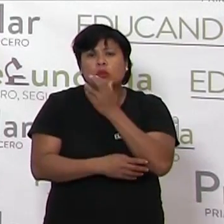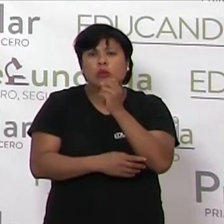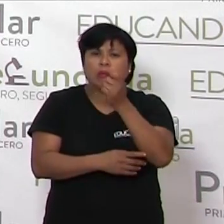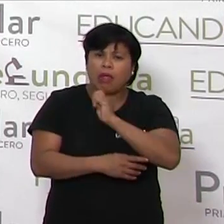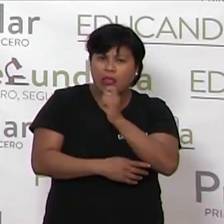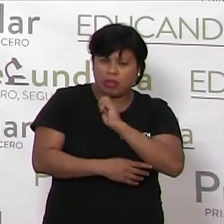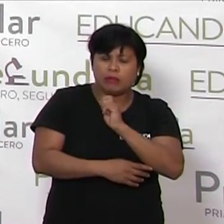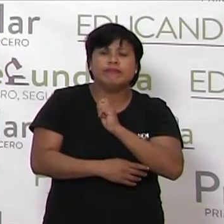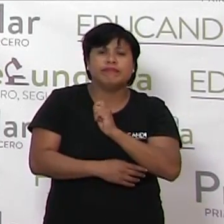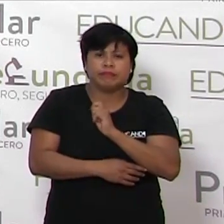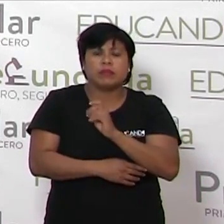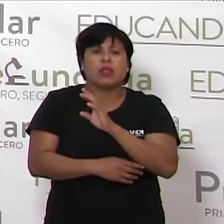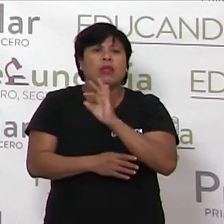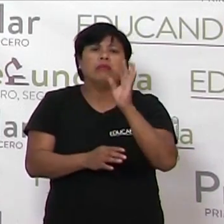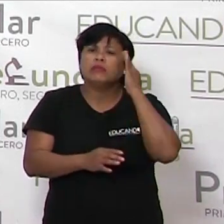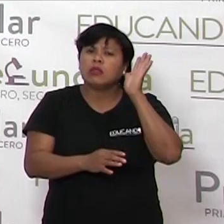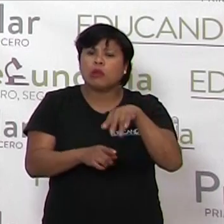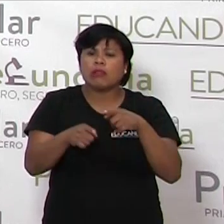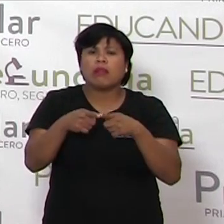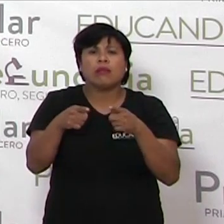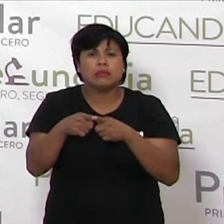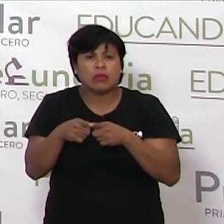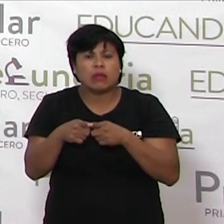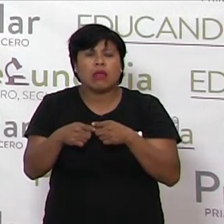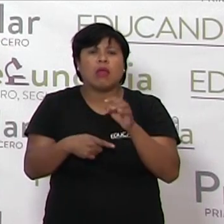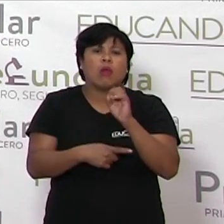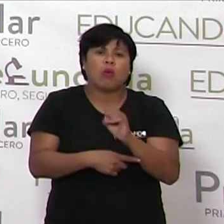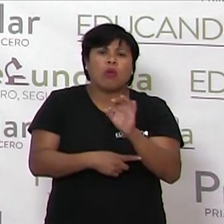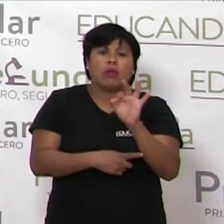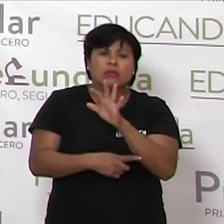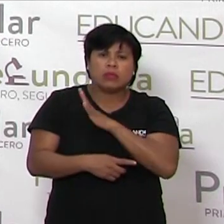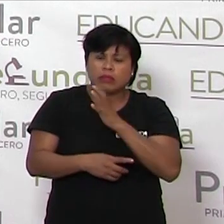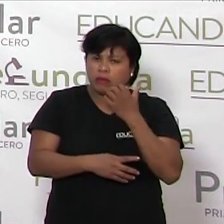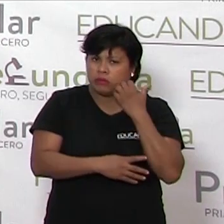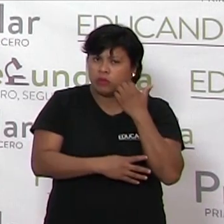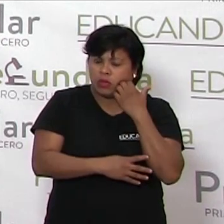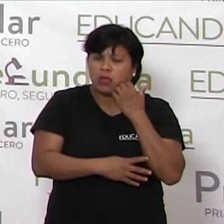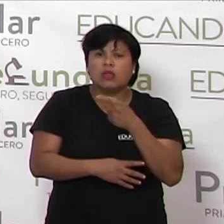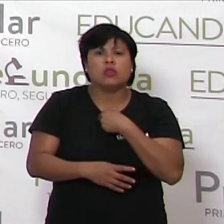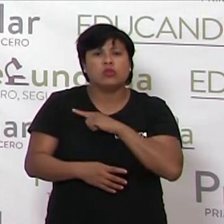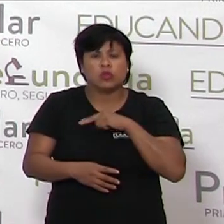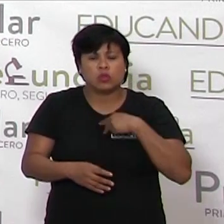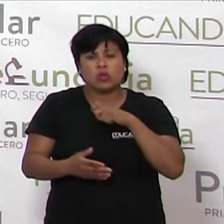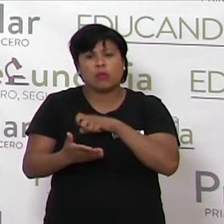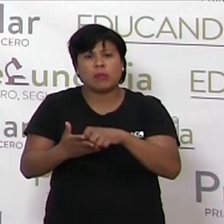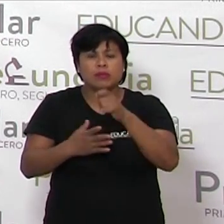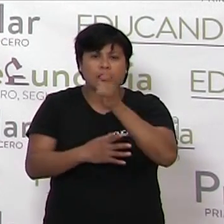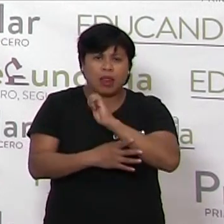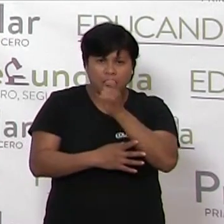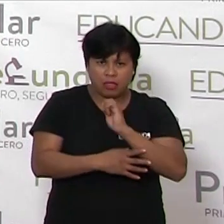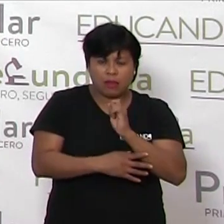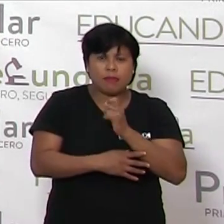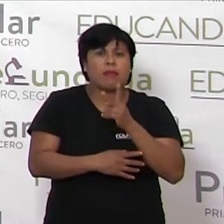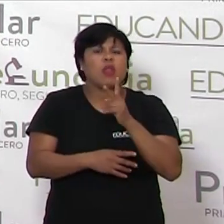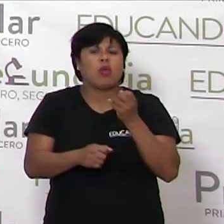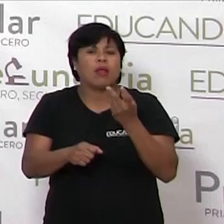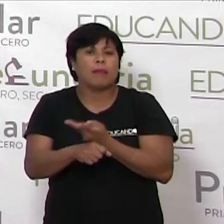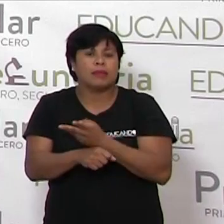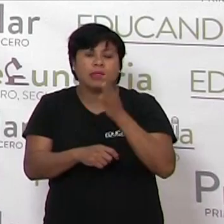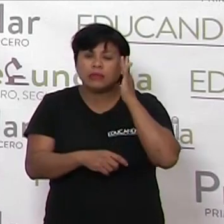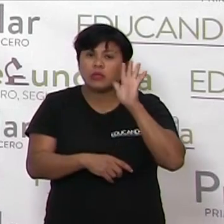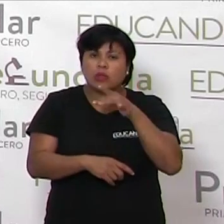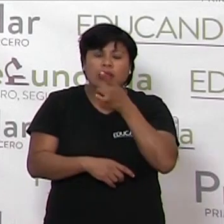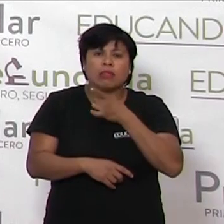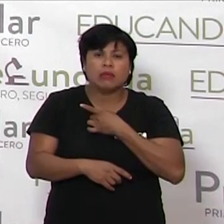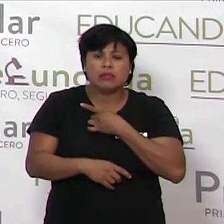paleta. Y vamos con la señora de la esquina o la que está afuera de la escuela y le compramos una paleta. Pero ¿qué pasa y la